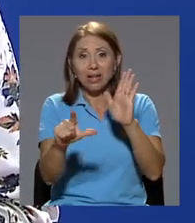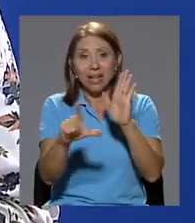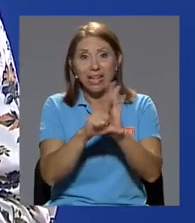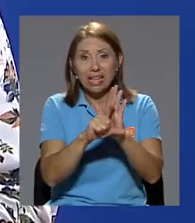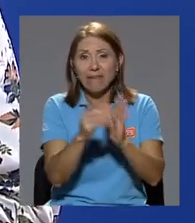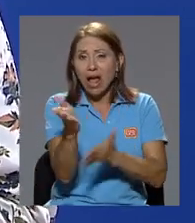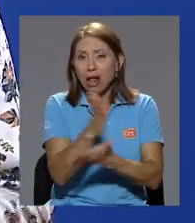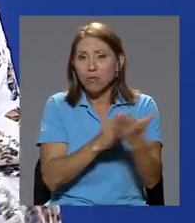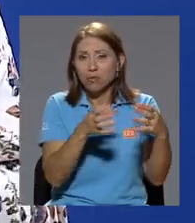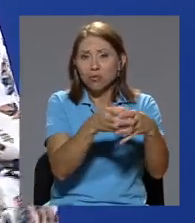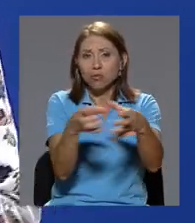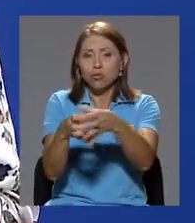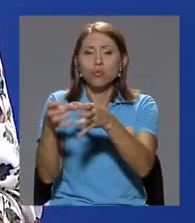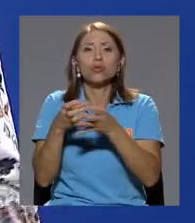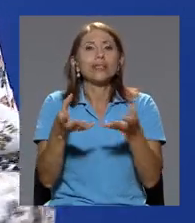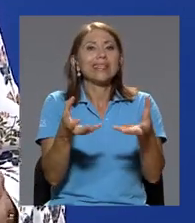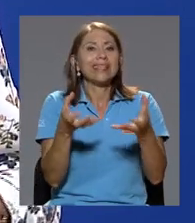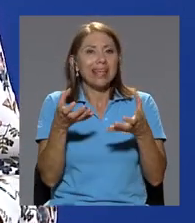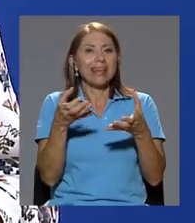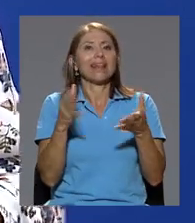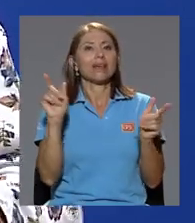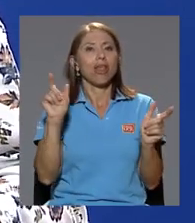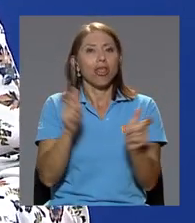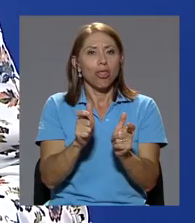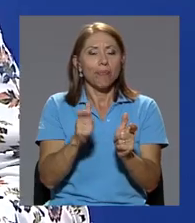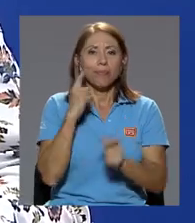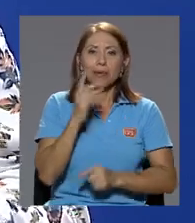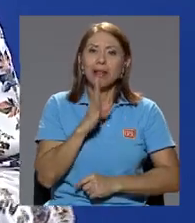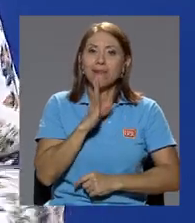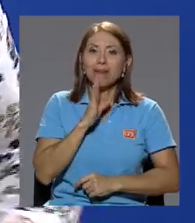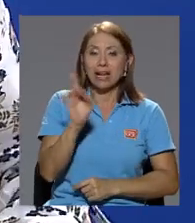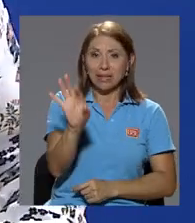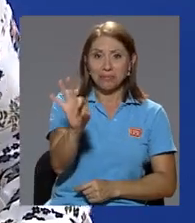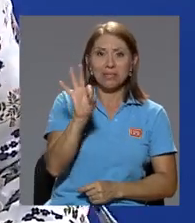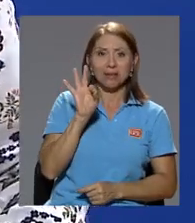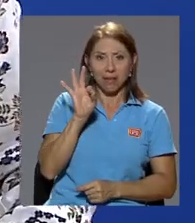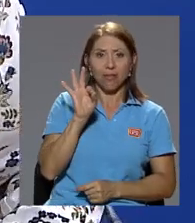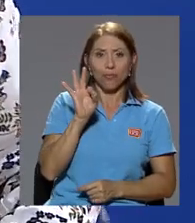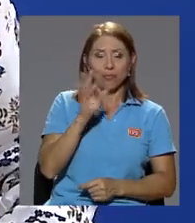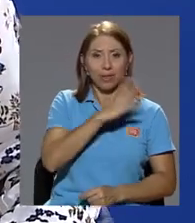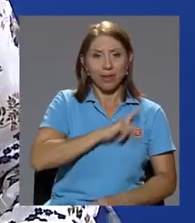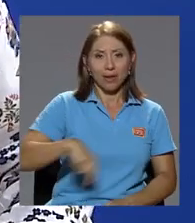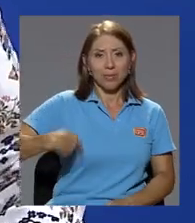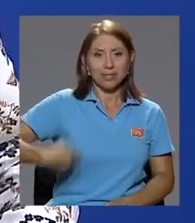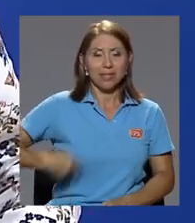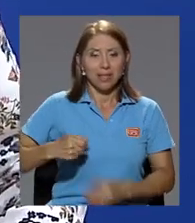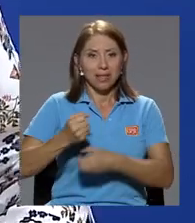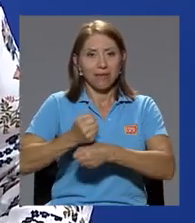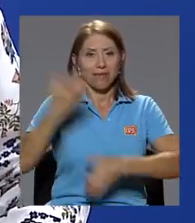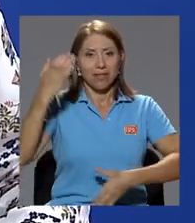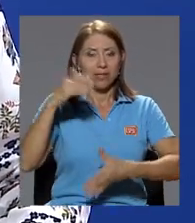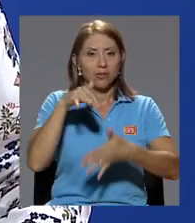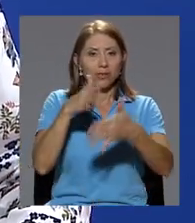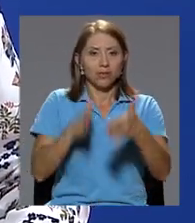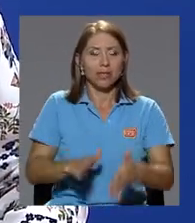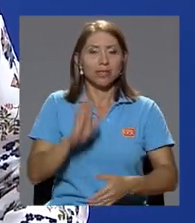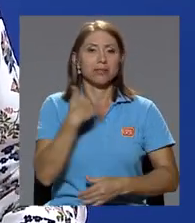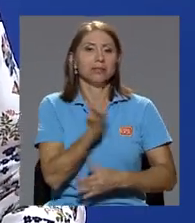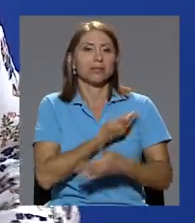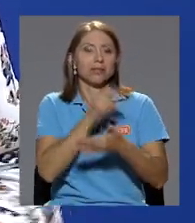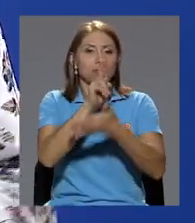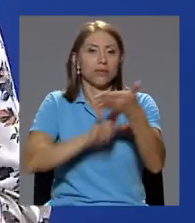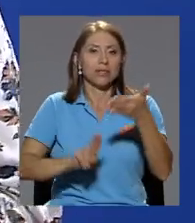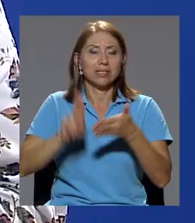algunos sectores por hacer efectivo para hablar al respecto ha invitado precisamente al presidente de la federación de estudiantes de nuestra